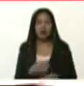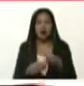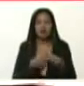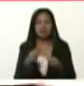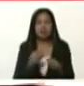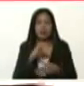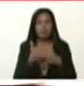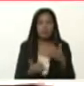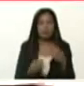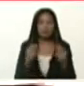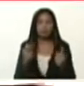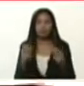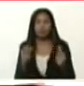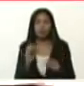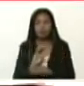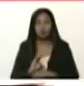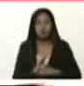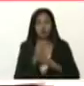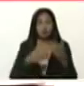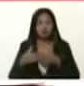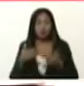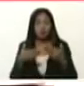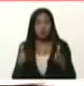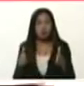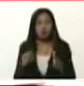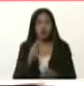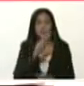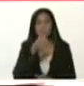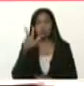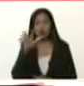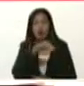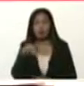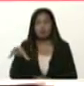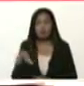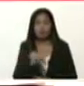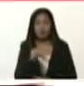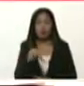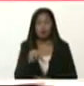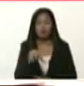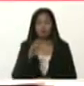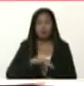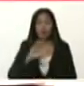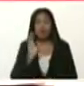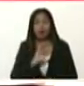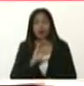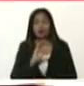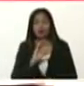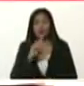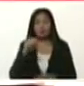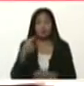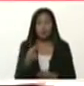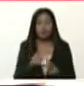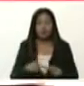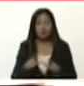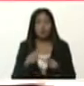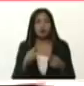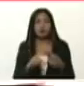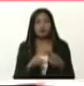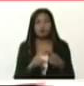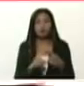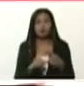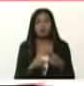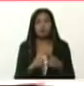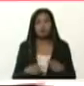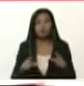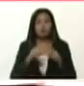del Plan de Acción Prioritaria de Servicios Públicos en los 23 estados y el Distrito Capital en los siguientes sectores. 1.